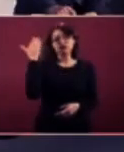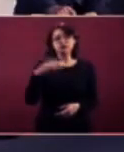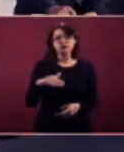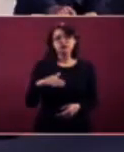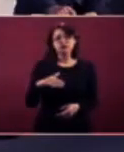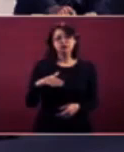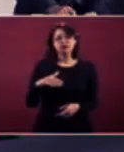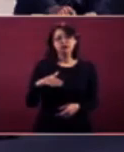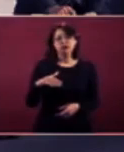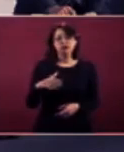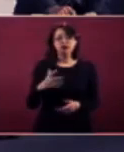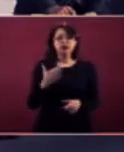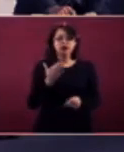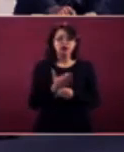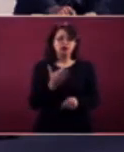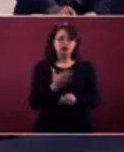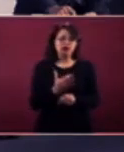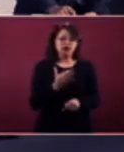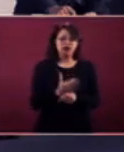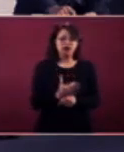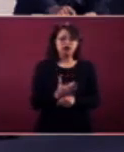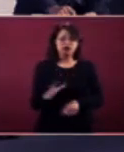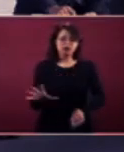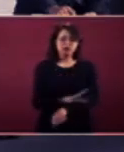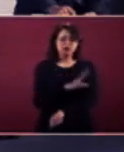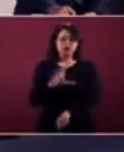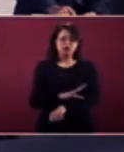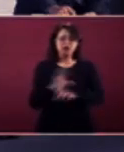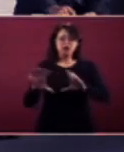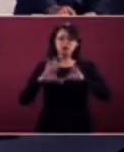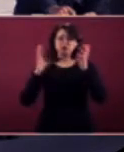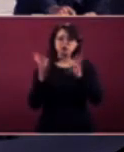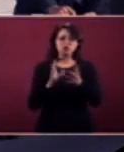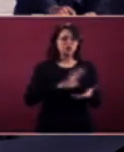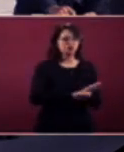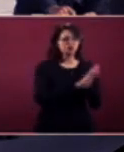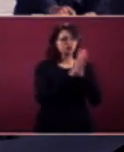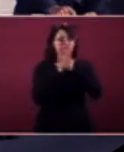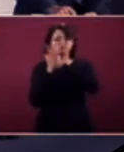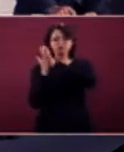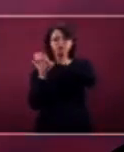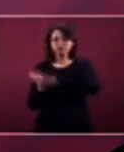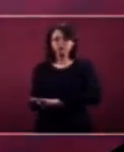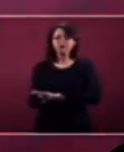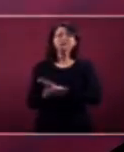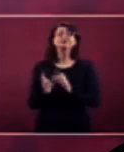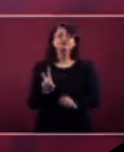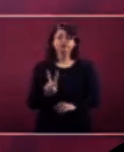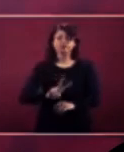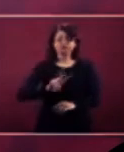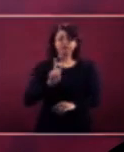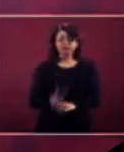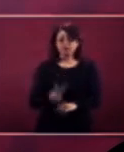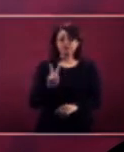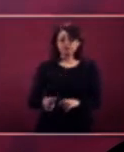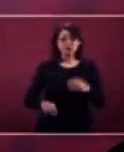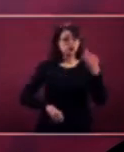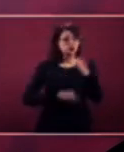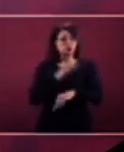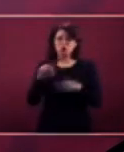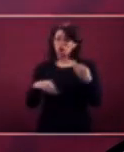estamos en una transición energética en todo el mundo y efectivamente va a cambiar todo.